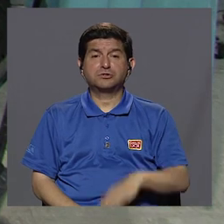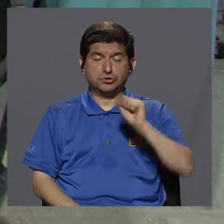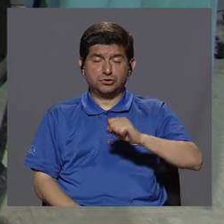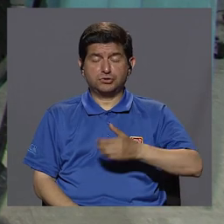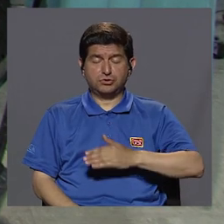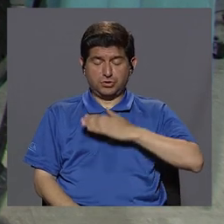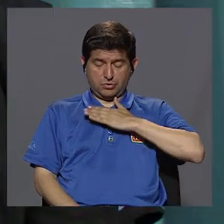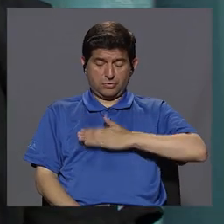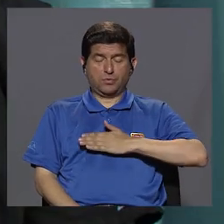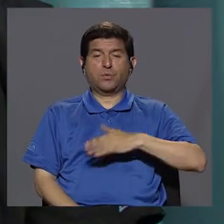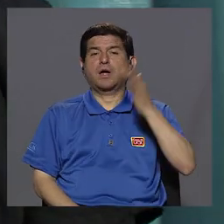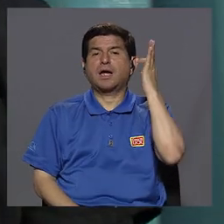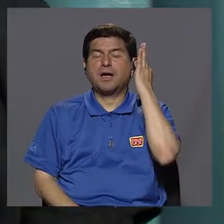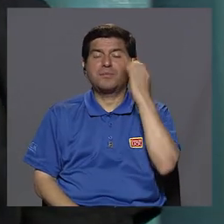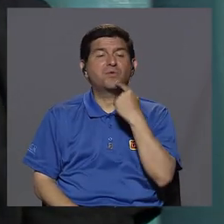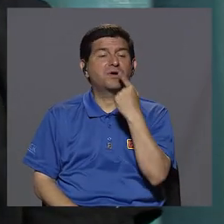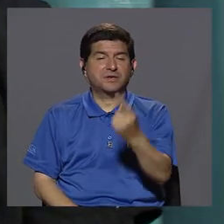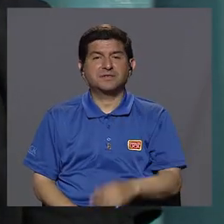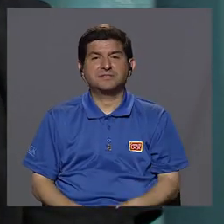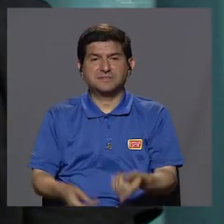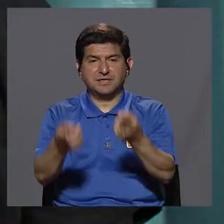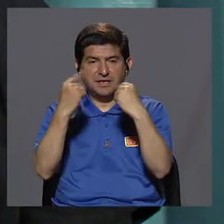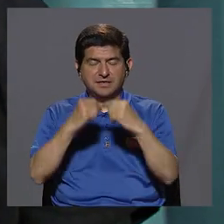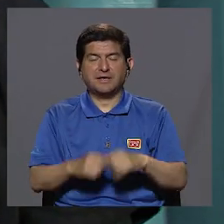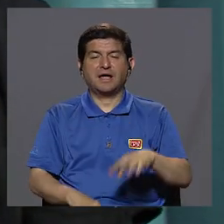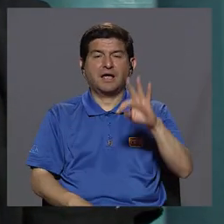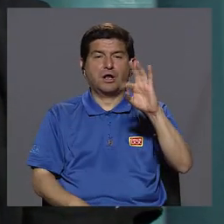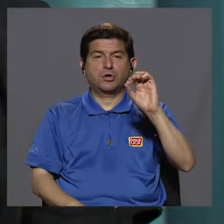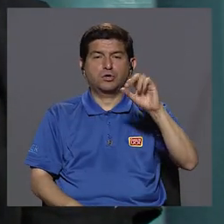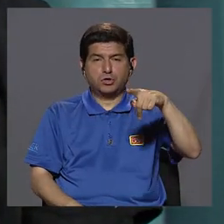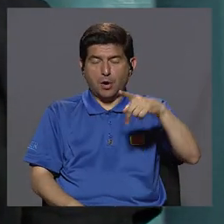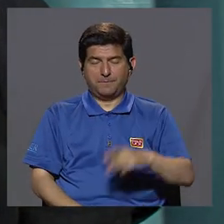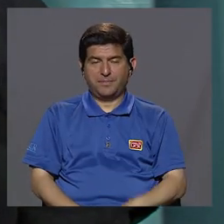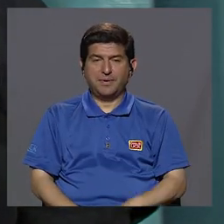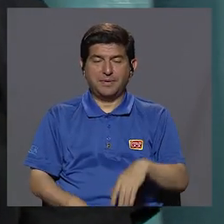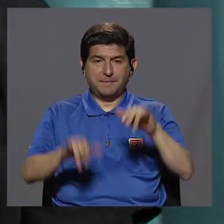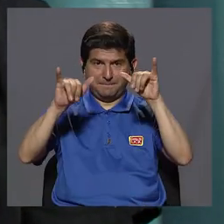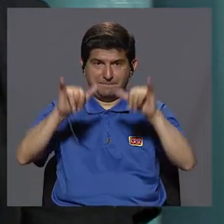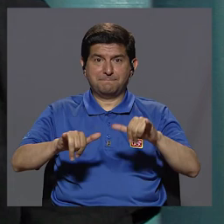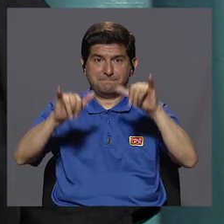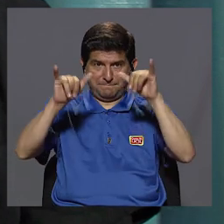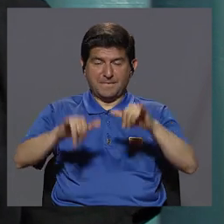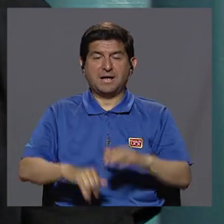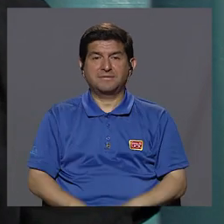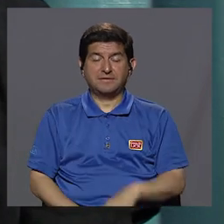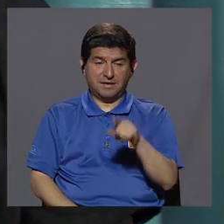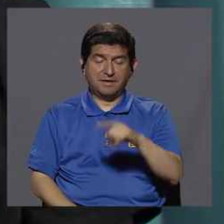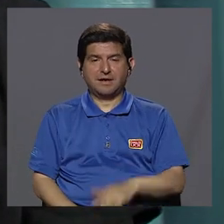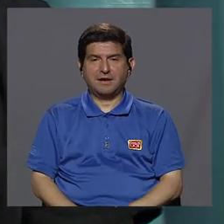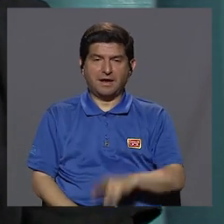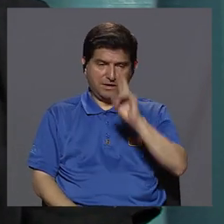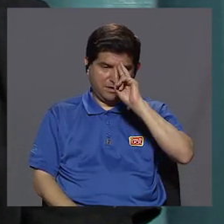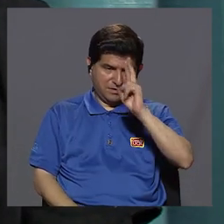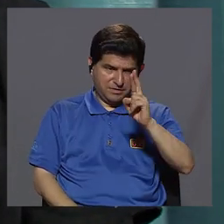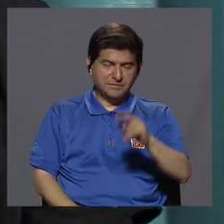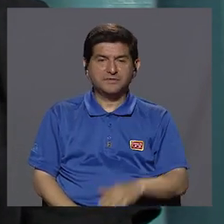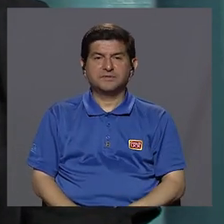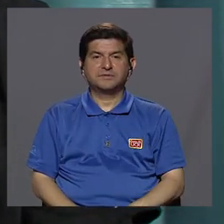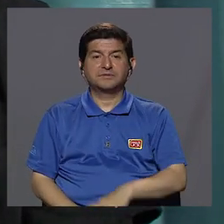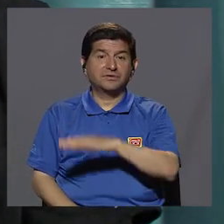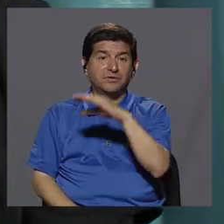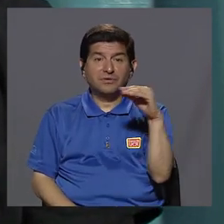superior generalmente las mujeres lo que les decimos es que traigan un top eventualmente para mantener el pudor verdad y